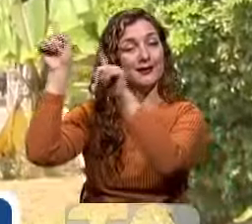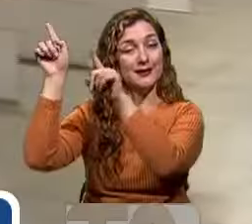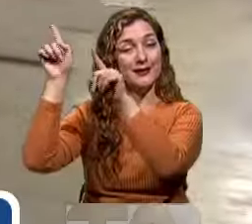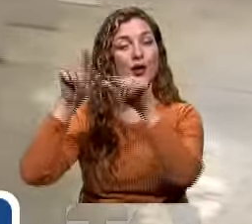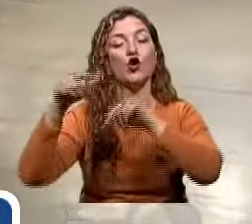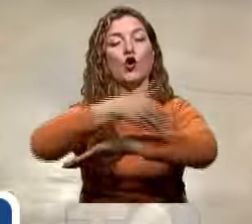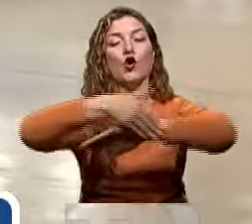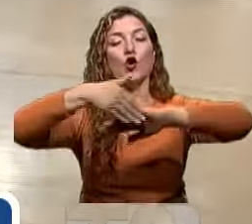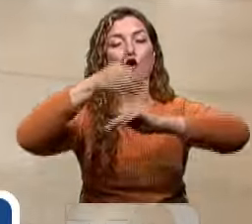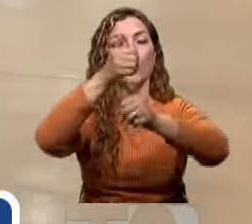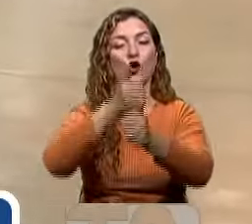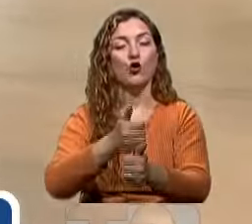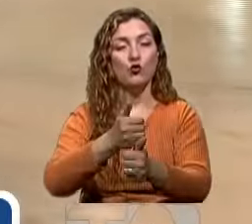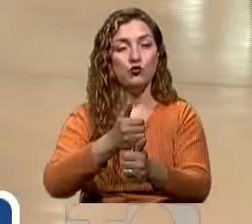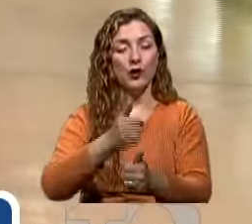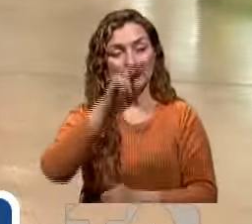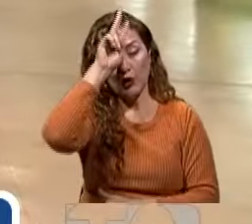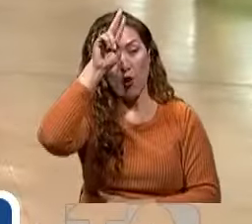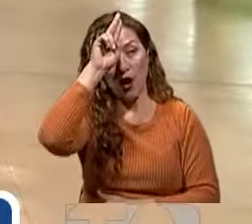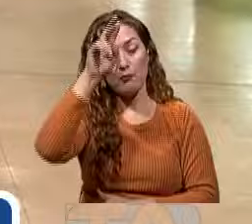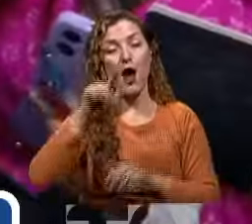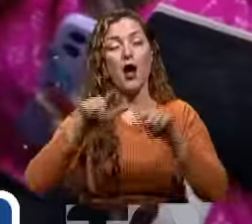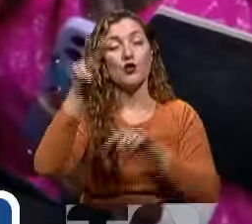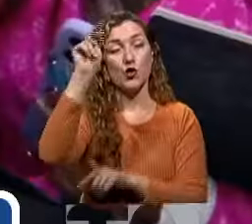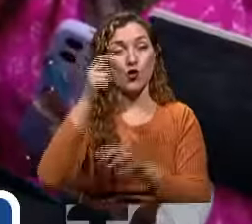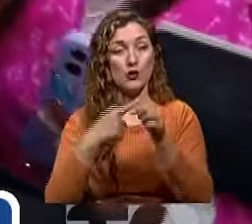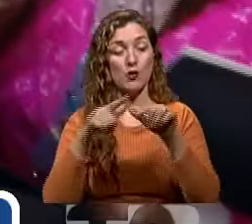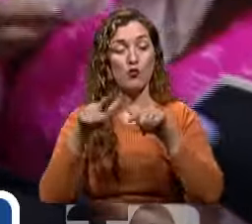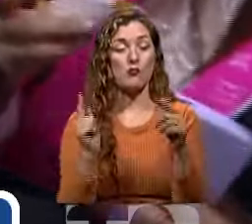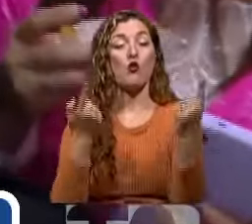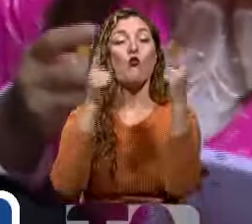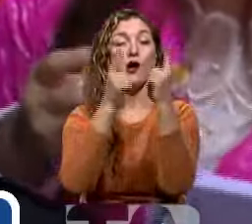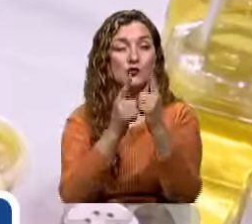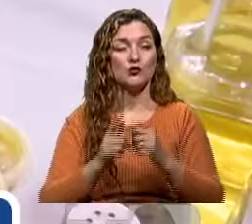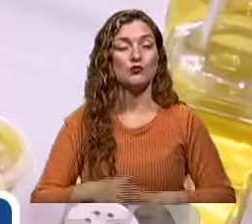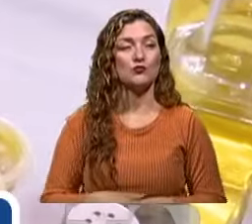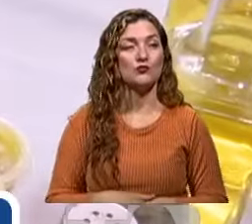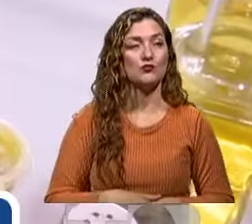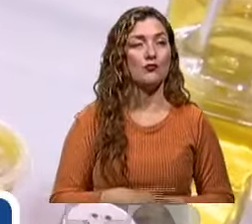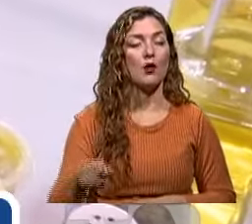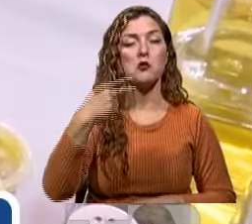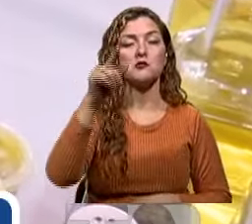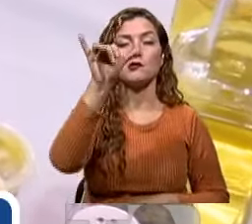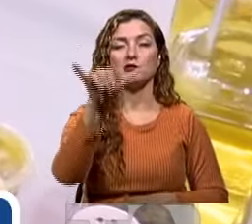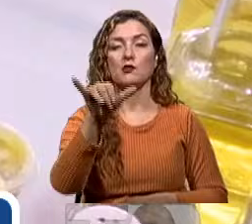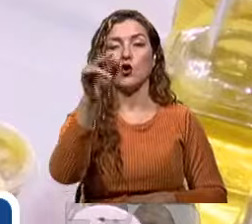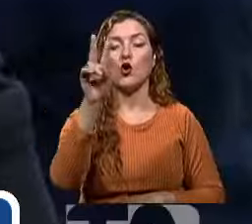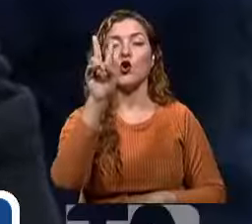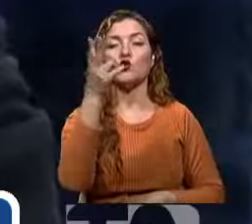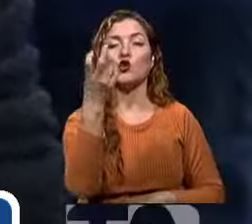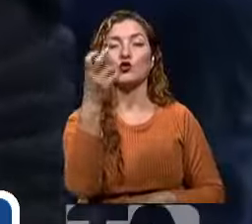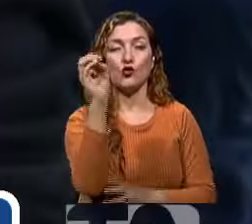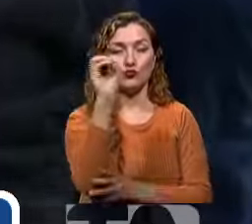Quito, ubicado en la avenida Amazonas y Atahualpa, en el norte de la ciudad, será sede del evento, que se llevará a cabo el próximo sábado 12 de